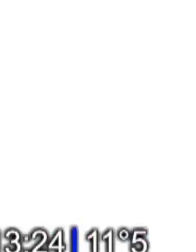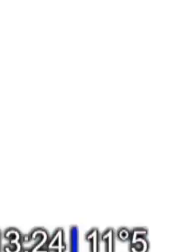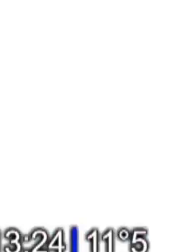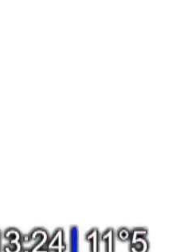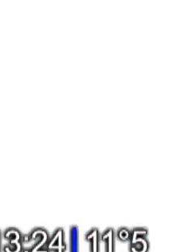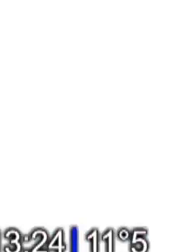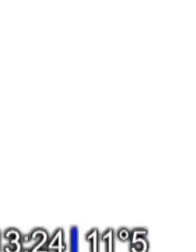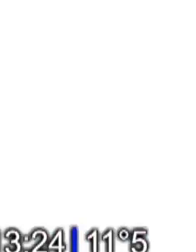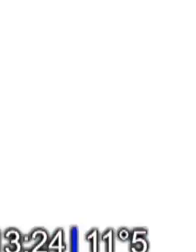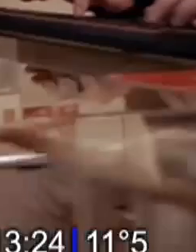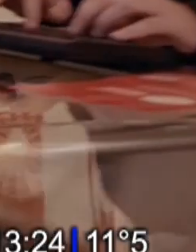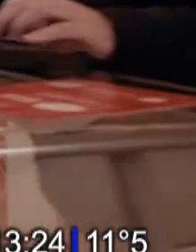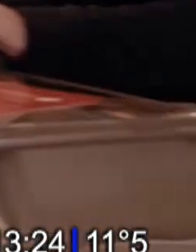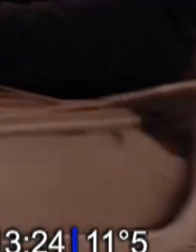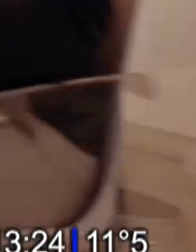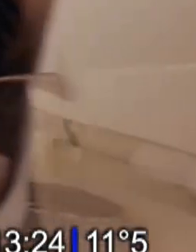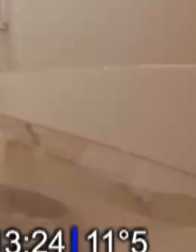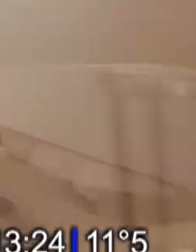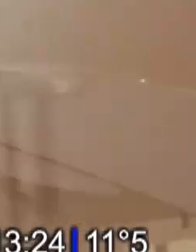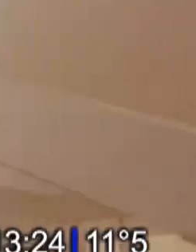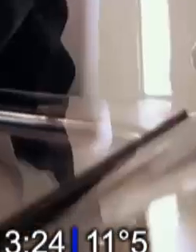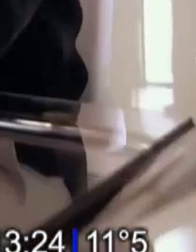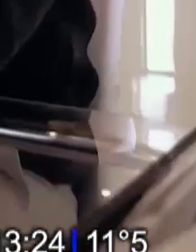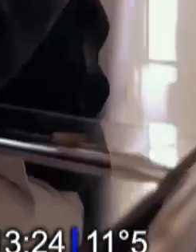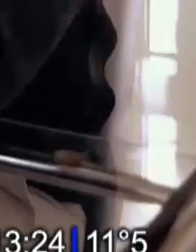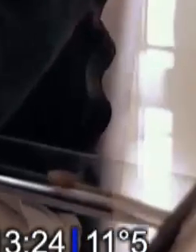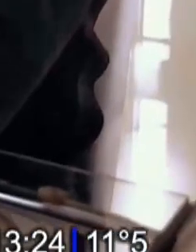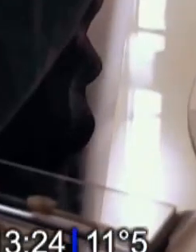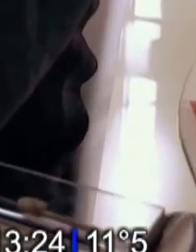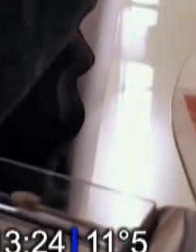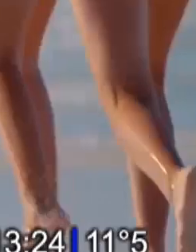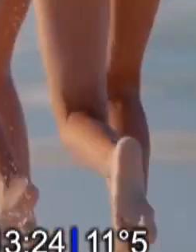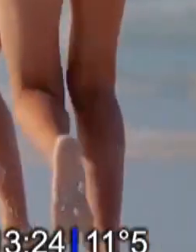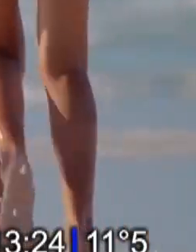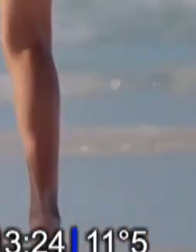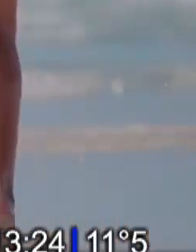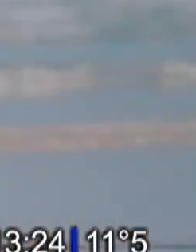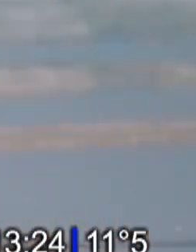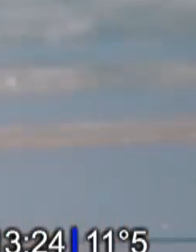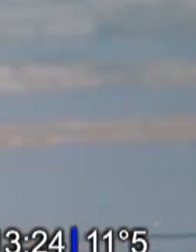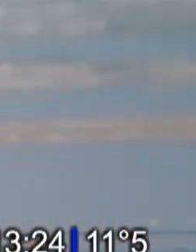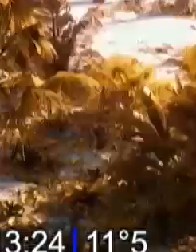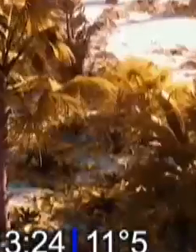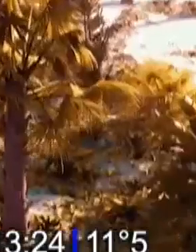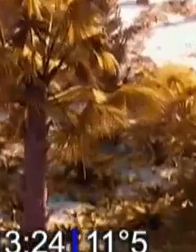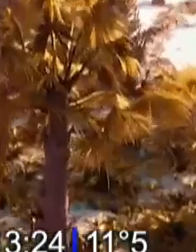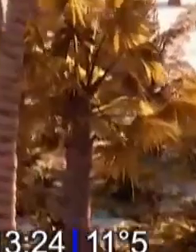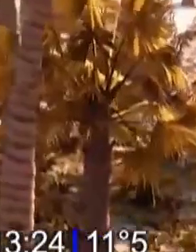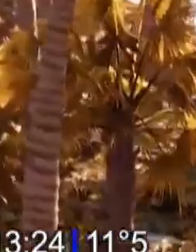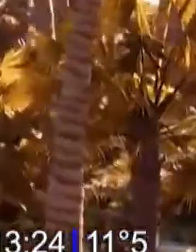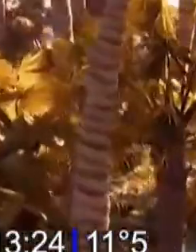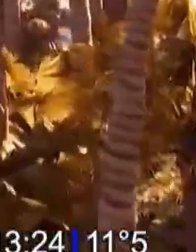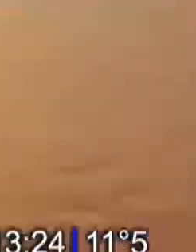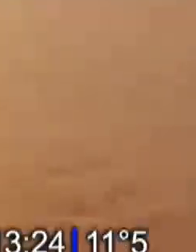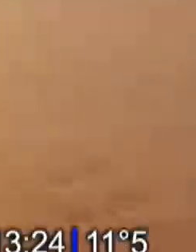Luis Travel tenemos las mejores opciones para escapar del frío o para que empieces a planificar tus vacaciones de verano. Te llevamos hasta